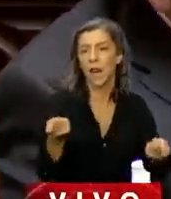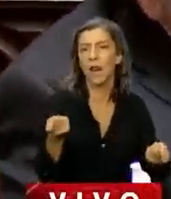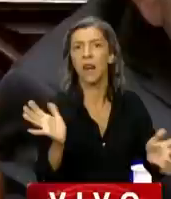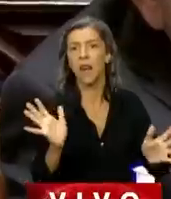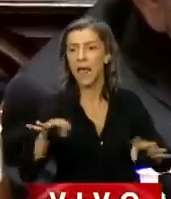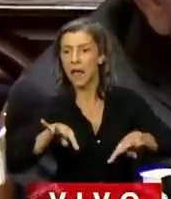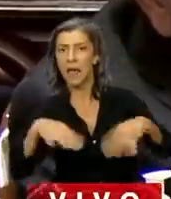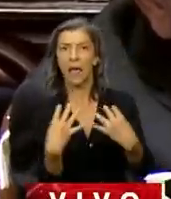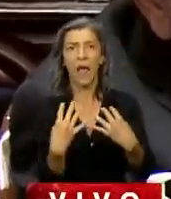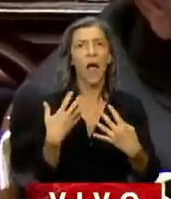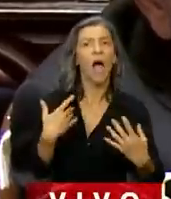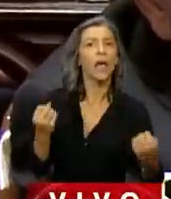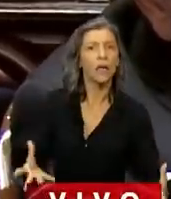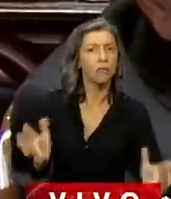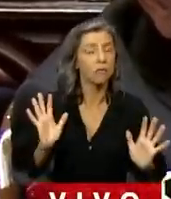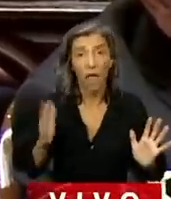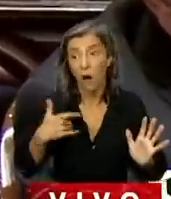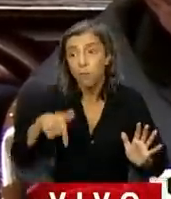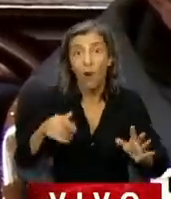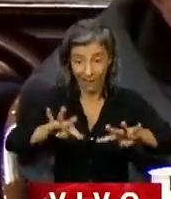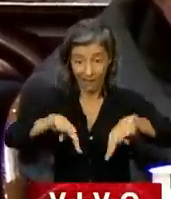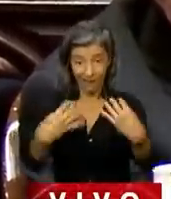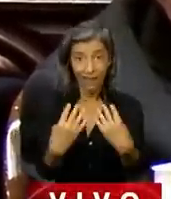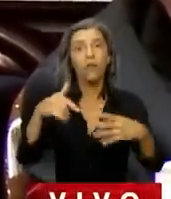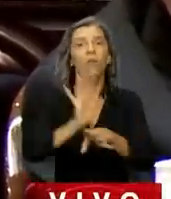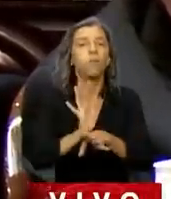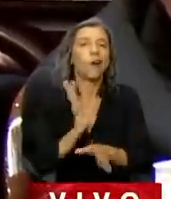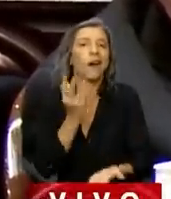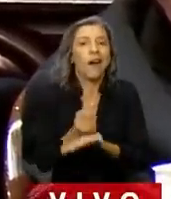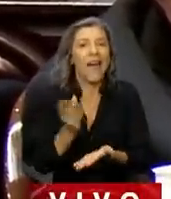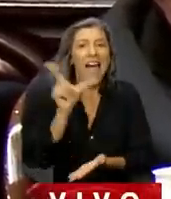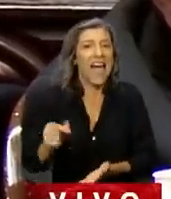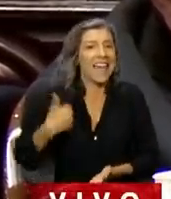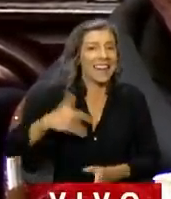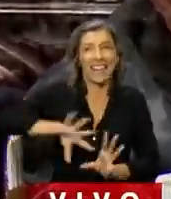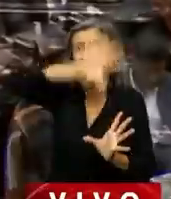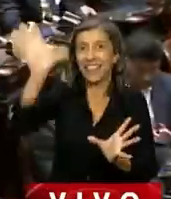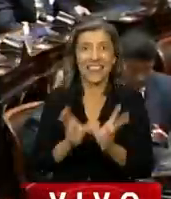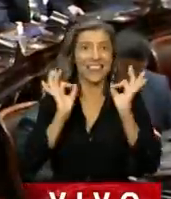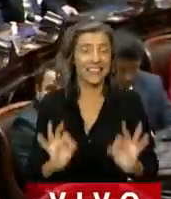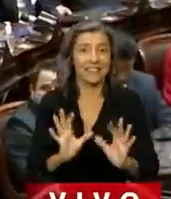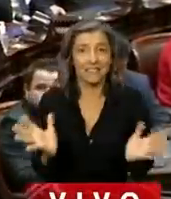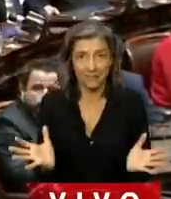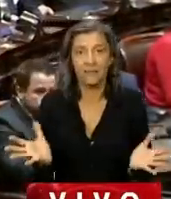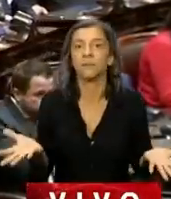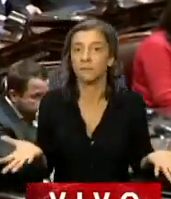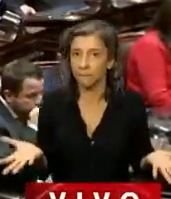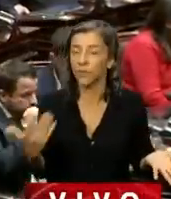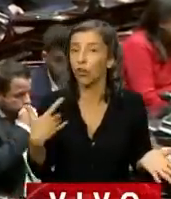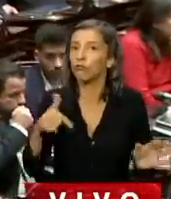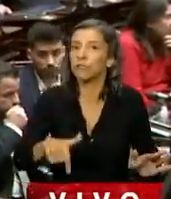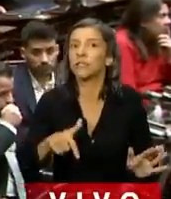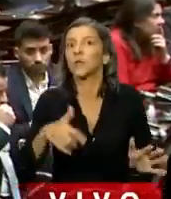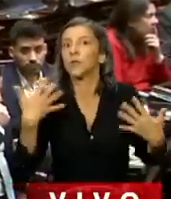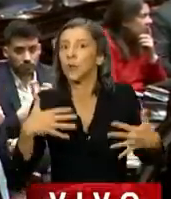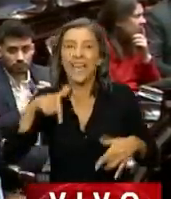complejidad de una Cámara que refleja la complejidad del país. Es una abstracción separar esto como si fuese un